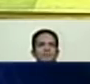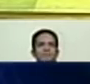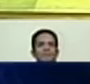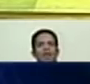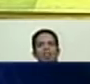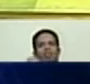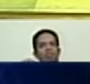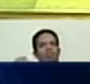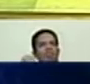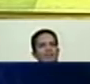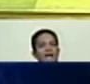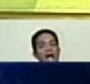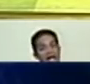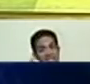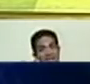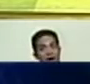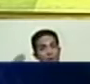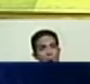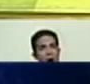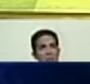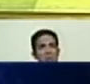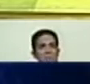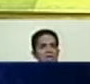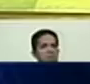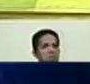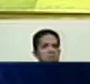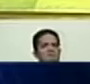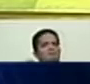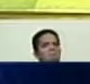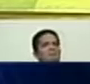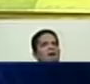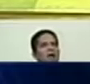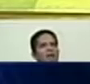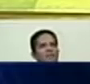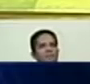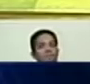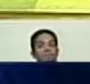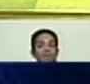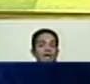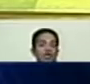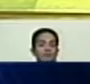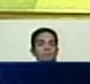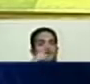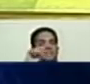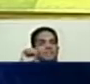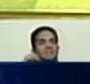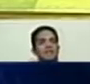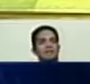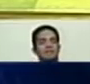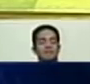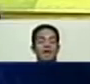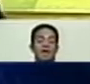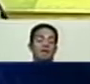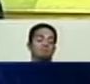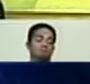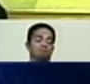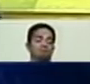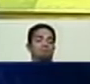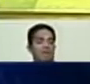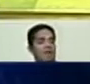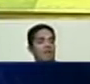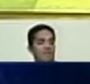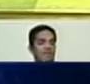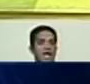de lo que había acordado y no firmó, pero bueno, ustedes saben que el presidente Nicolás Maduro está dispuesto a dialogar. Si es dentro de